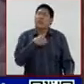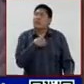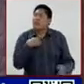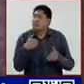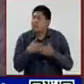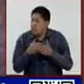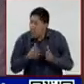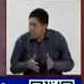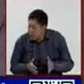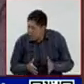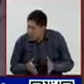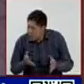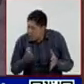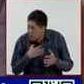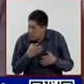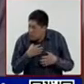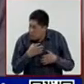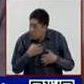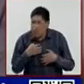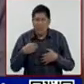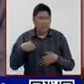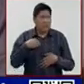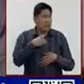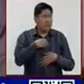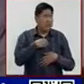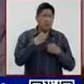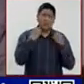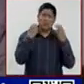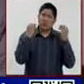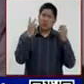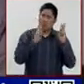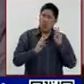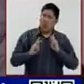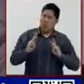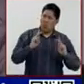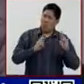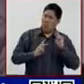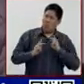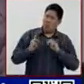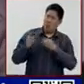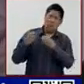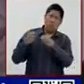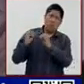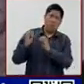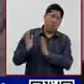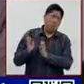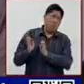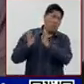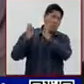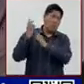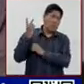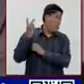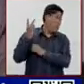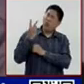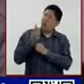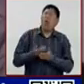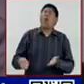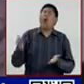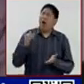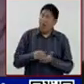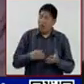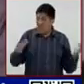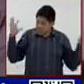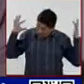vecinos hemos protestado, ya que para nosotros nos causa mucha preocupación la presencia de este mercado, porque corremos el riesgo de que